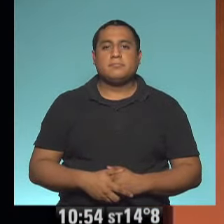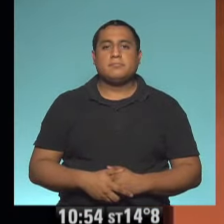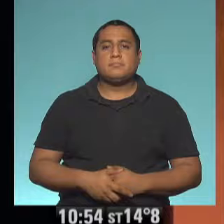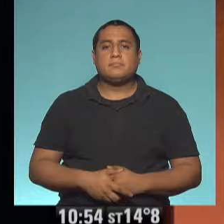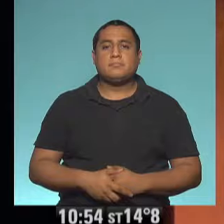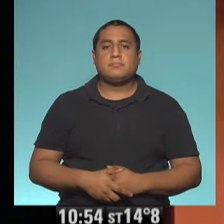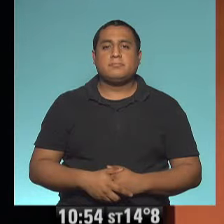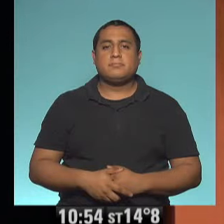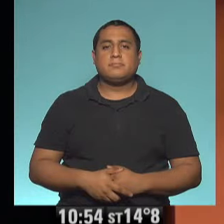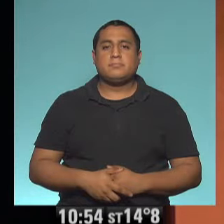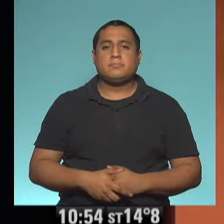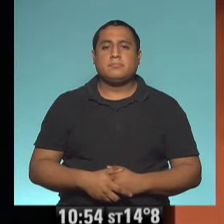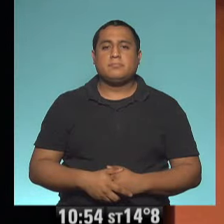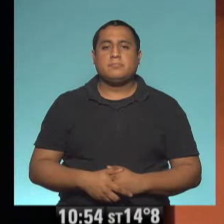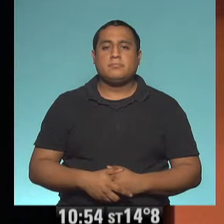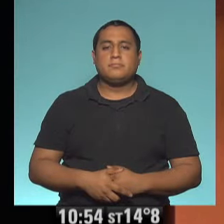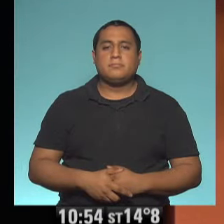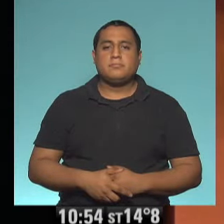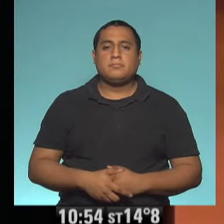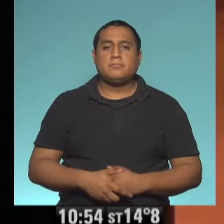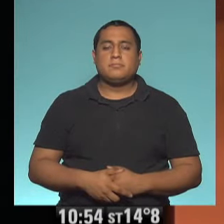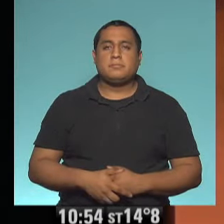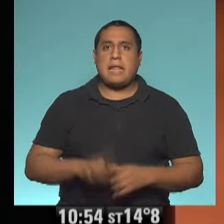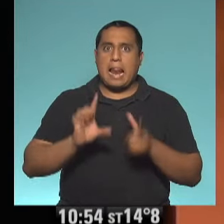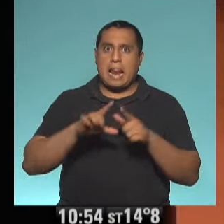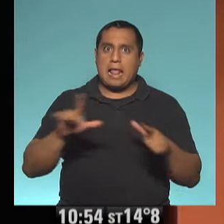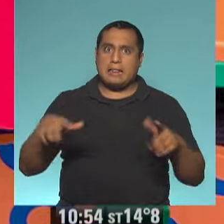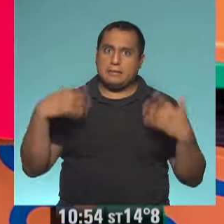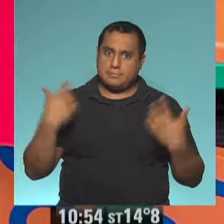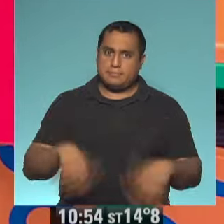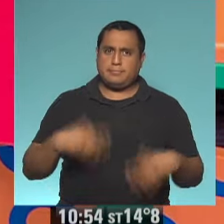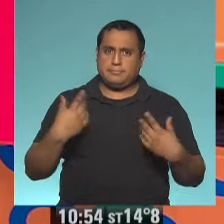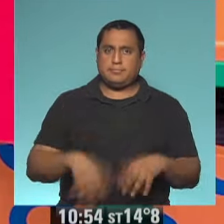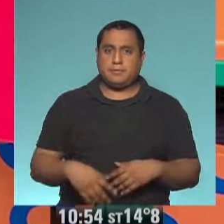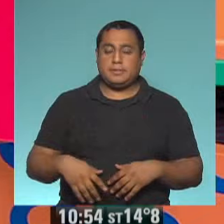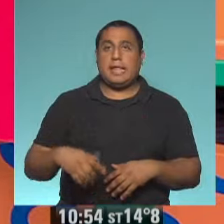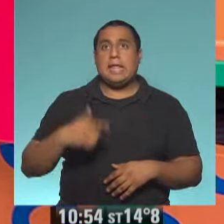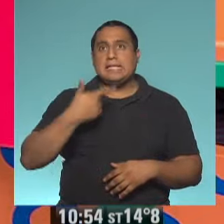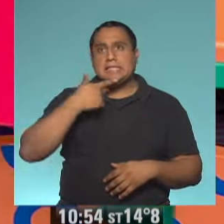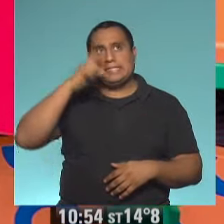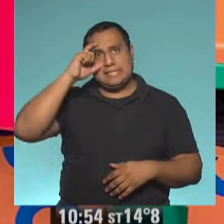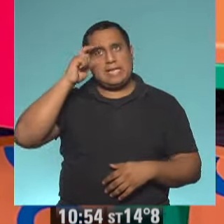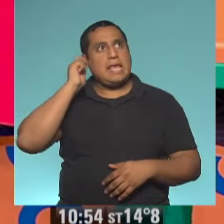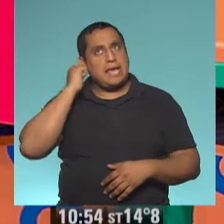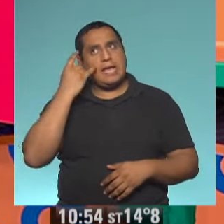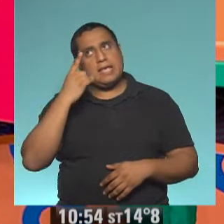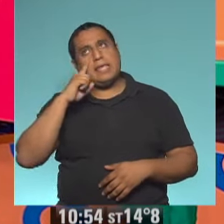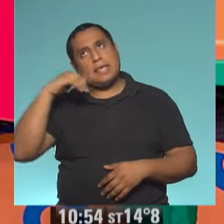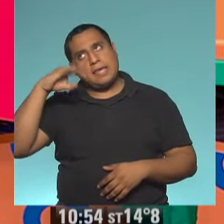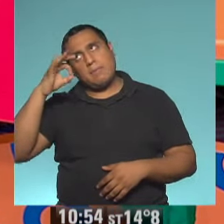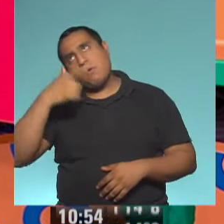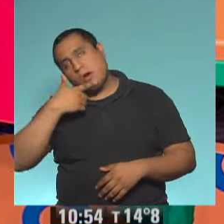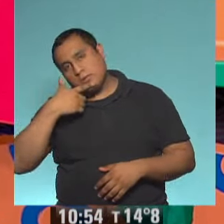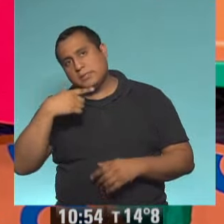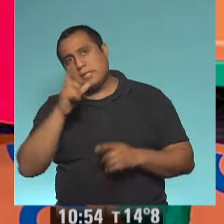Seguí. Mos. ¿Cuántas letras? ¡Ay! Es que seguimos encontrando un nombre muy largo. Me falta una S. ¿Tenés